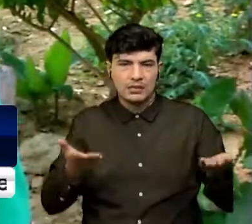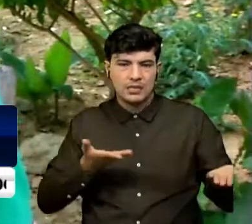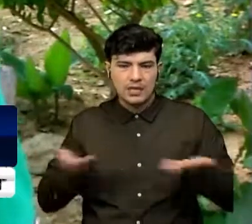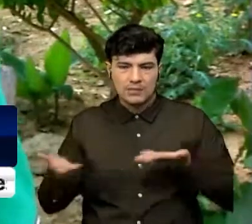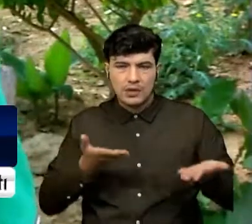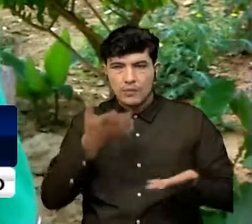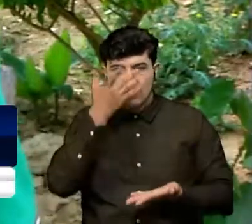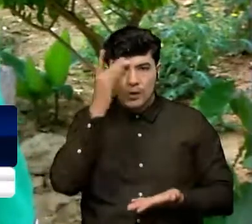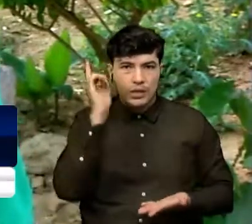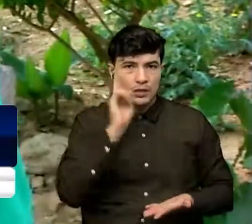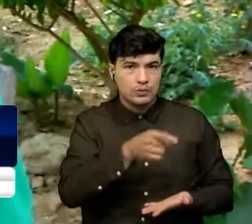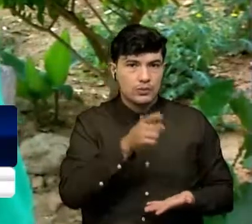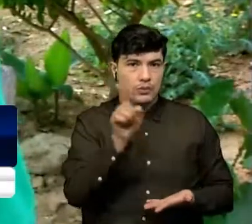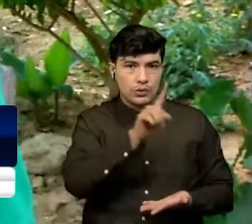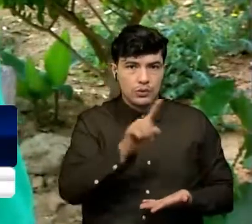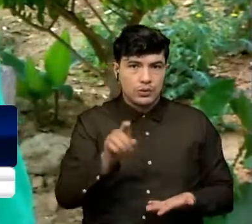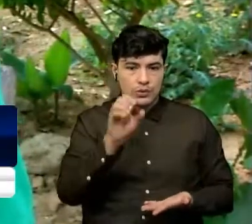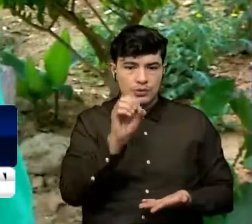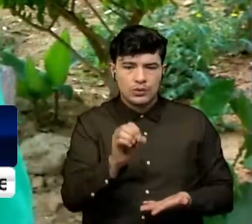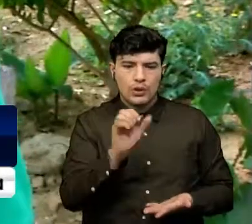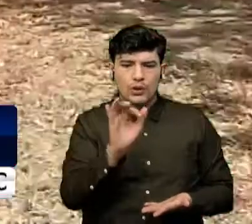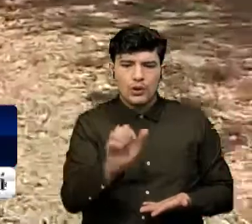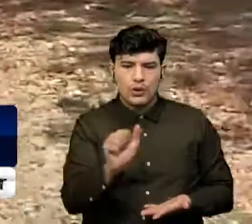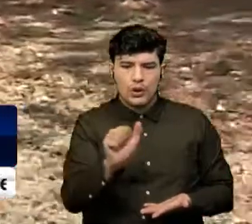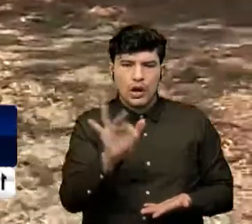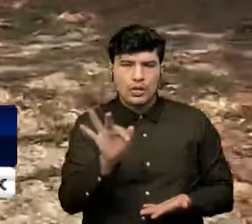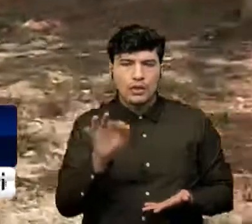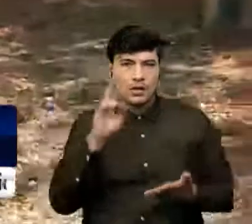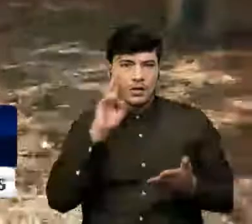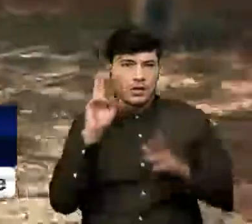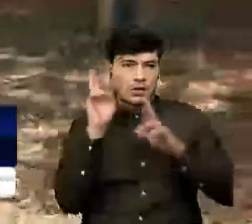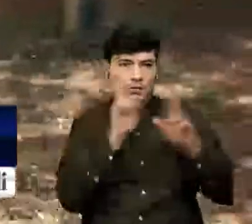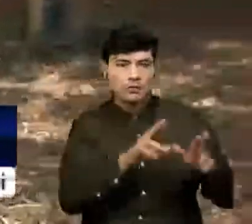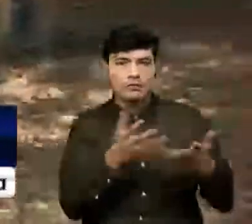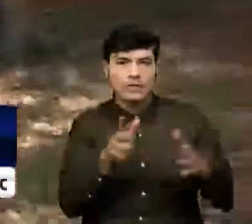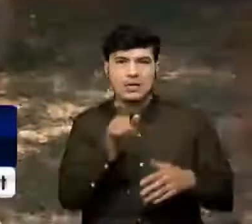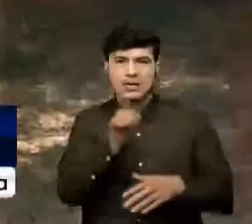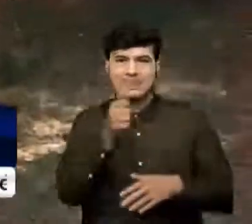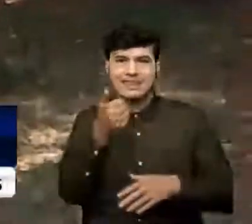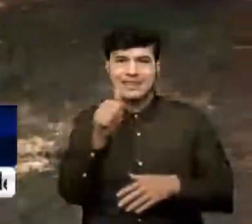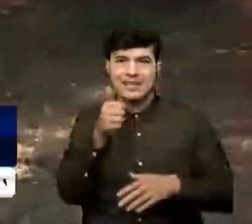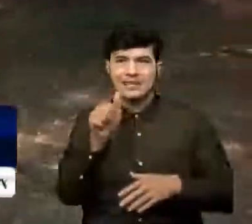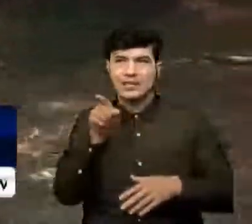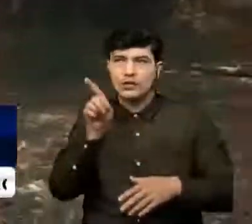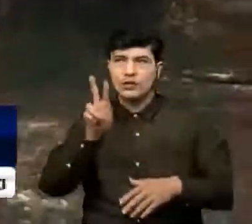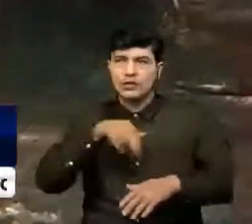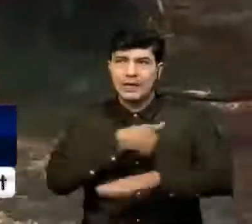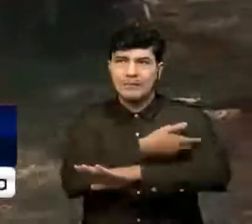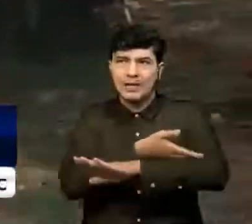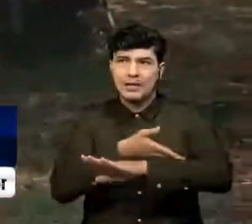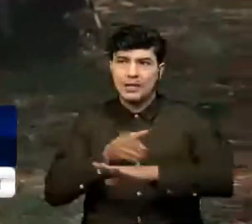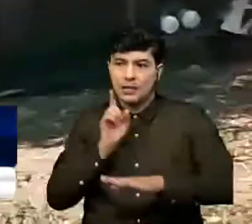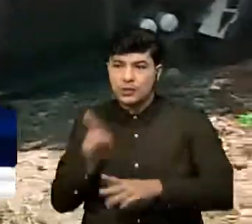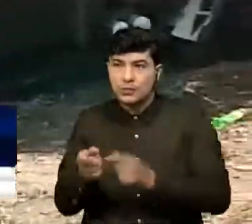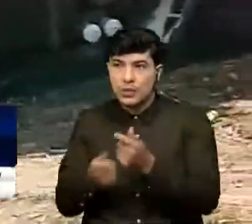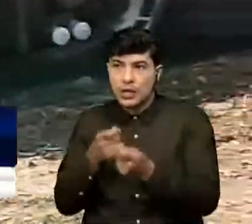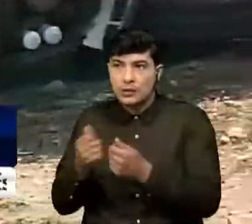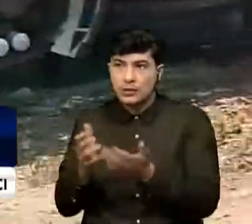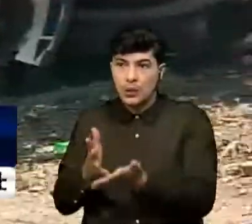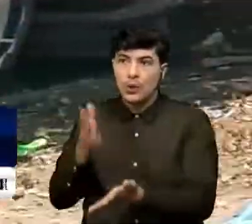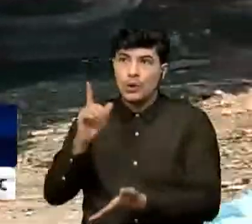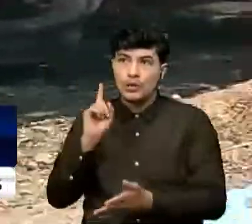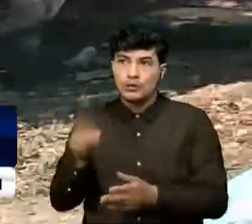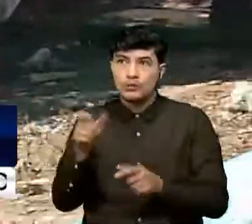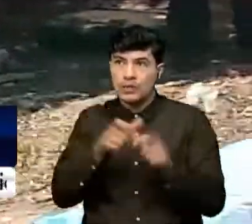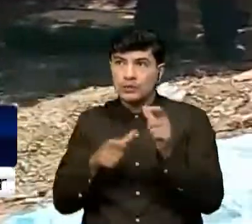el SOAC está en este momento reconociendo entre 10 y 12 millones de pesos. El negocio es tan lucrativo que da para que los